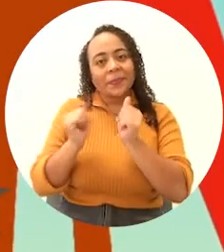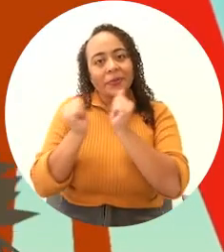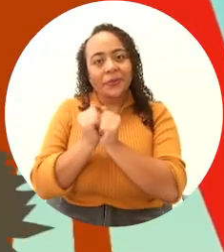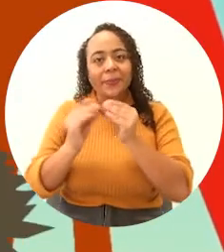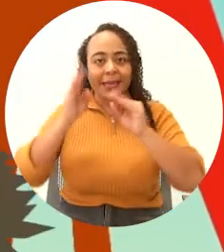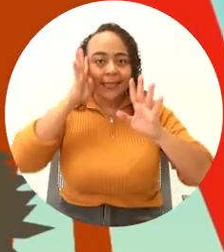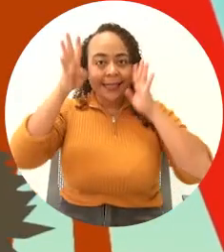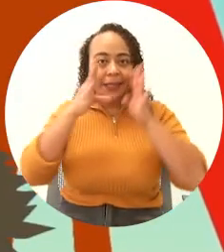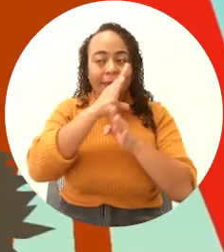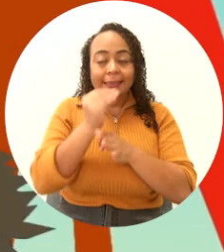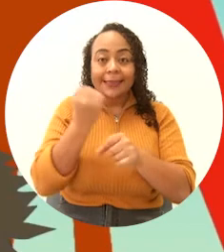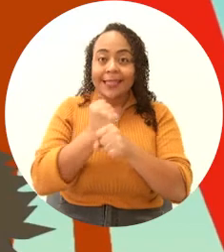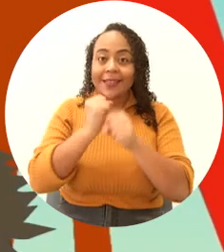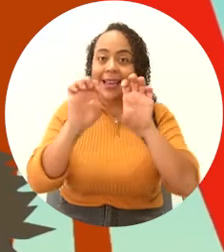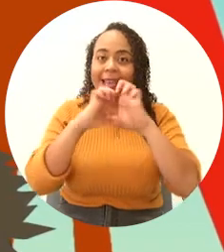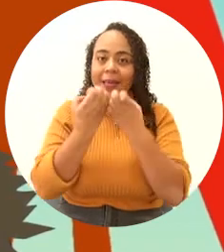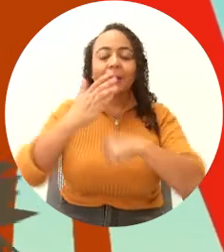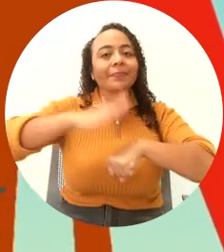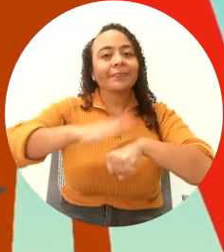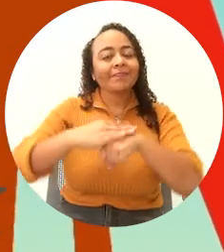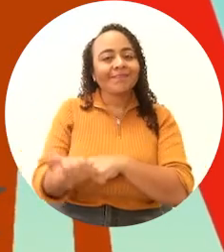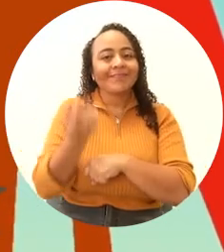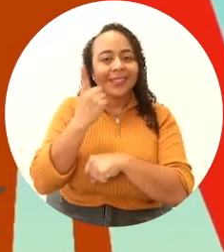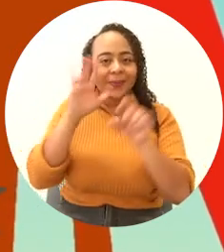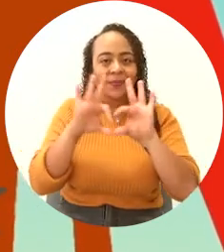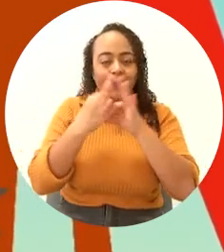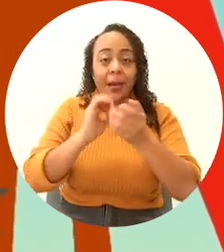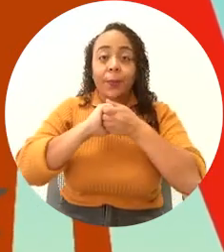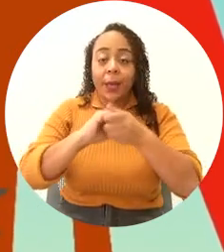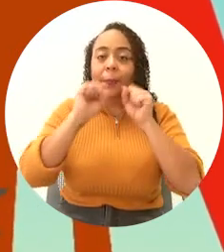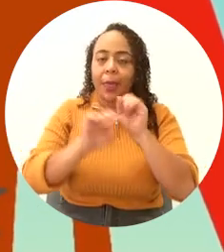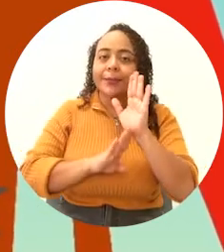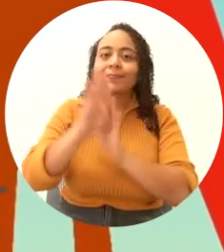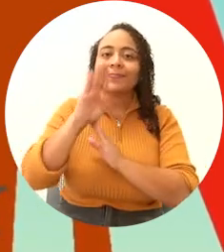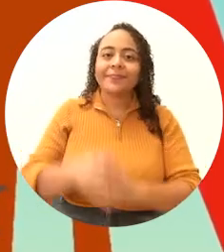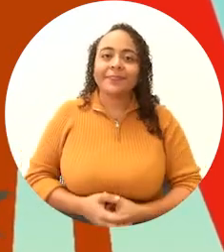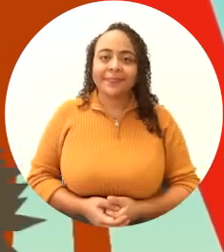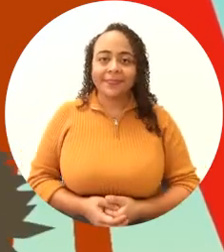creativos y trabajar en equipo nos permitió entender que una familia unida puede salir adelante.